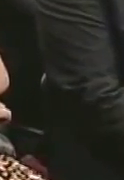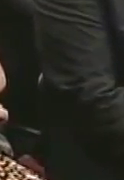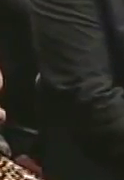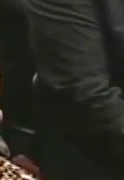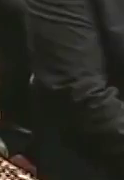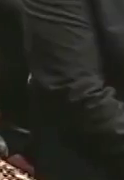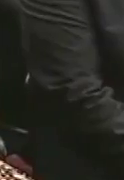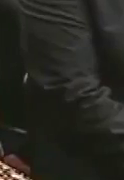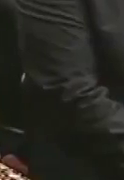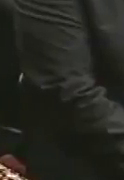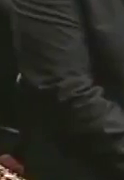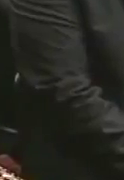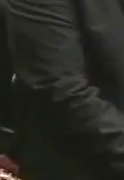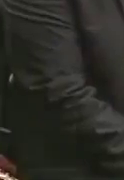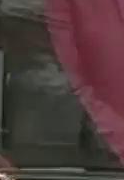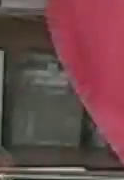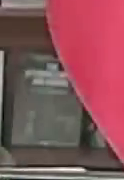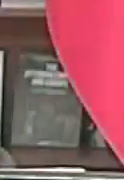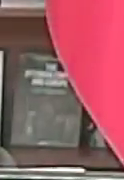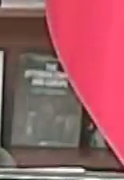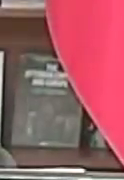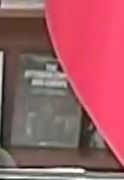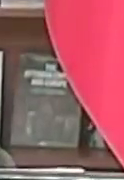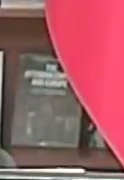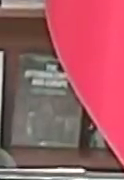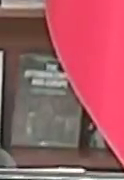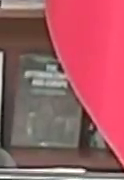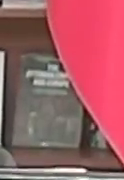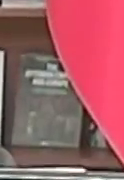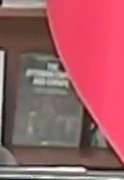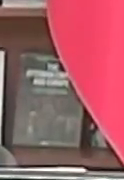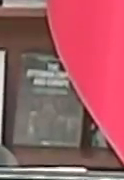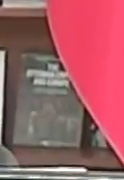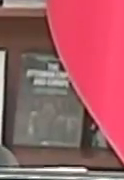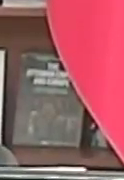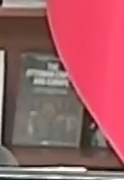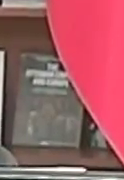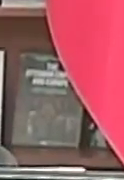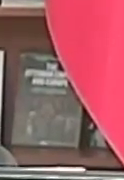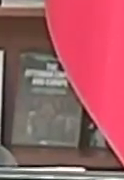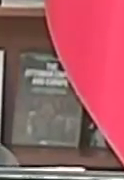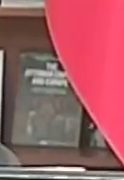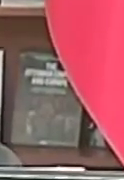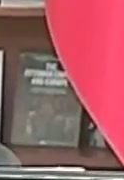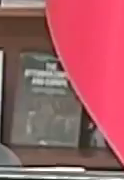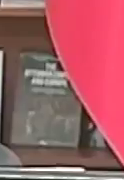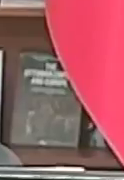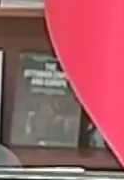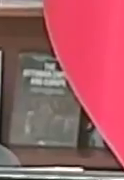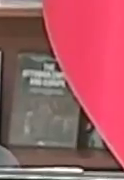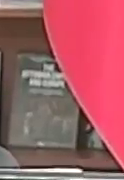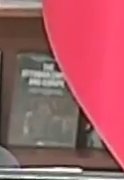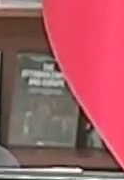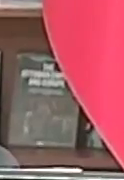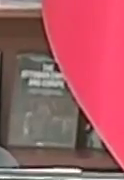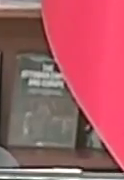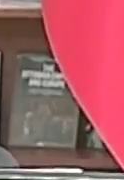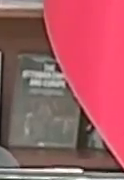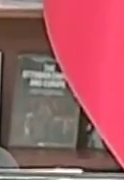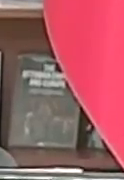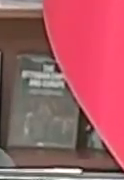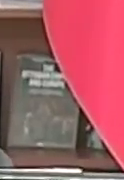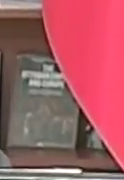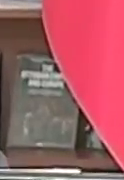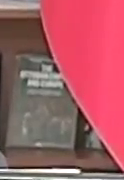Buenas tardes, señor presidente. Buenas tardes, distinguidos invitados, invitadas a esta 14ª Feria Internacional del Libro